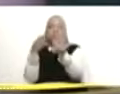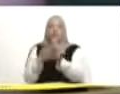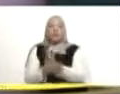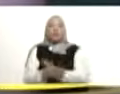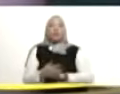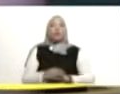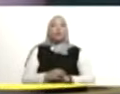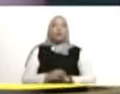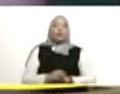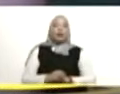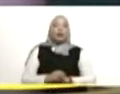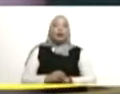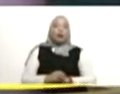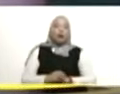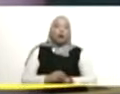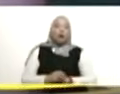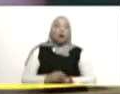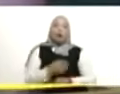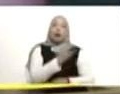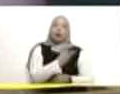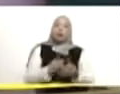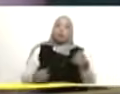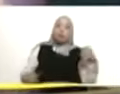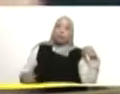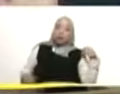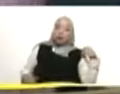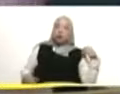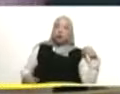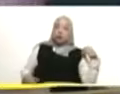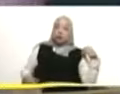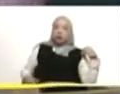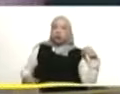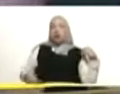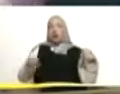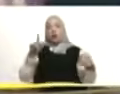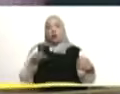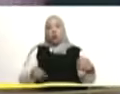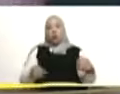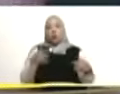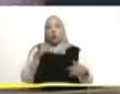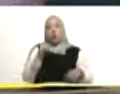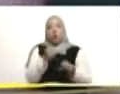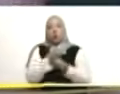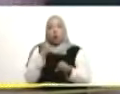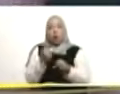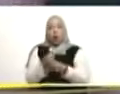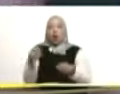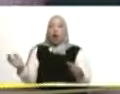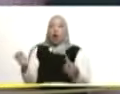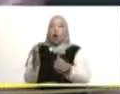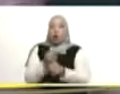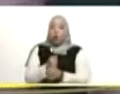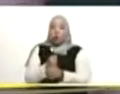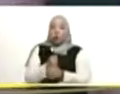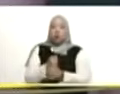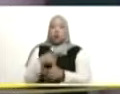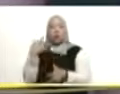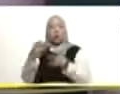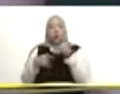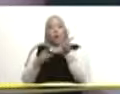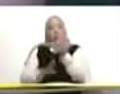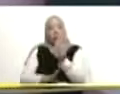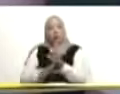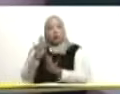de verdad que nos emociona mucho, presidente, porque son las áreas de esparcimiento, son las áreas de encuentro, son las áreas donde también se va a